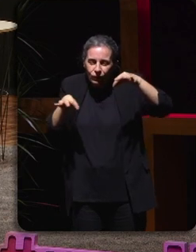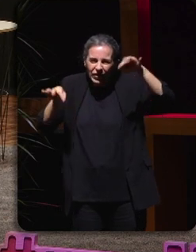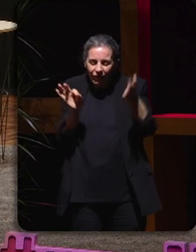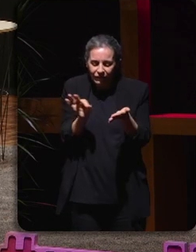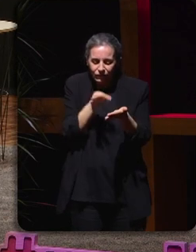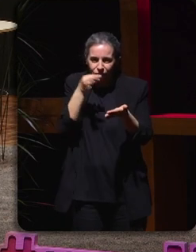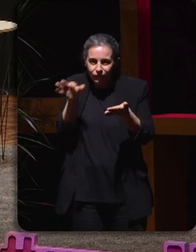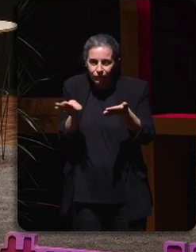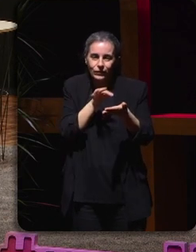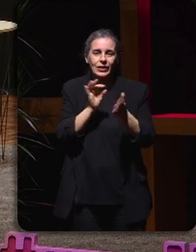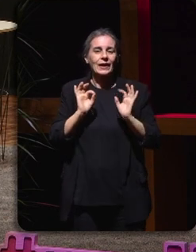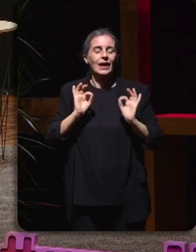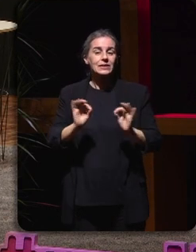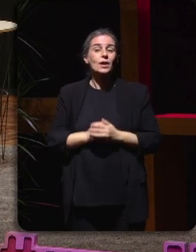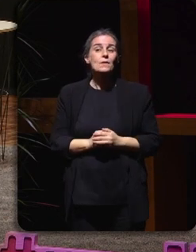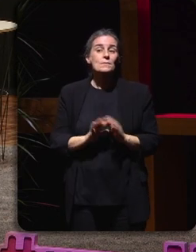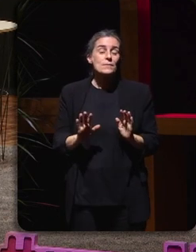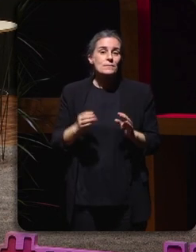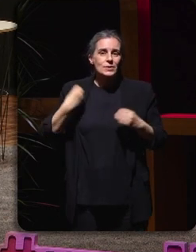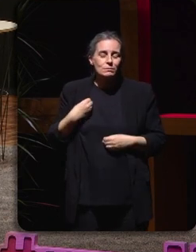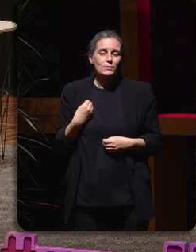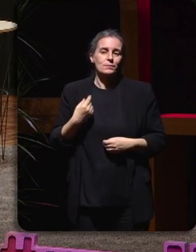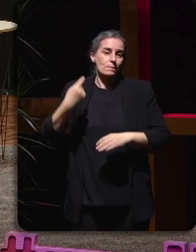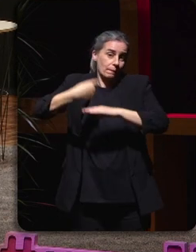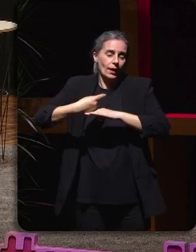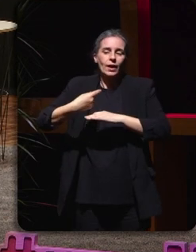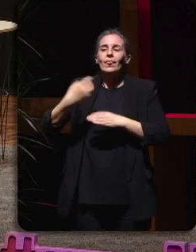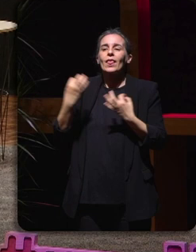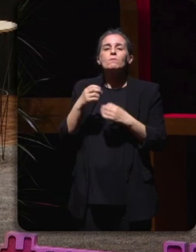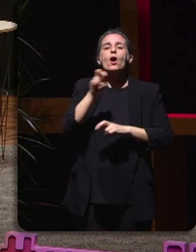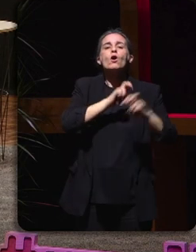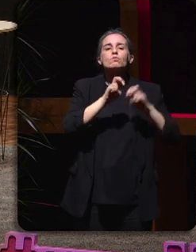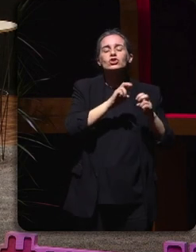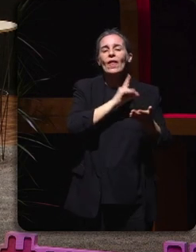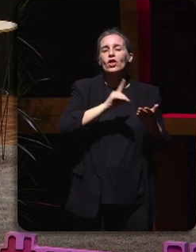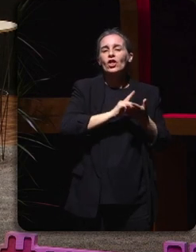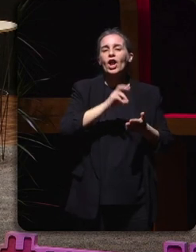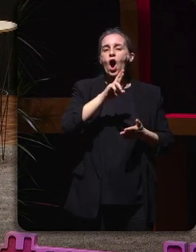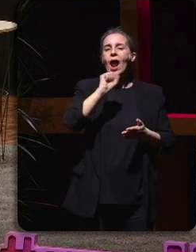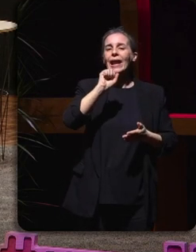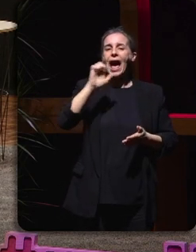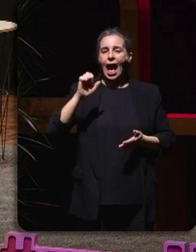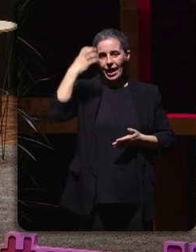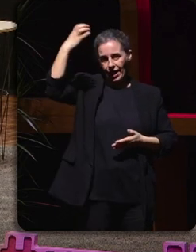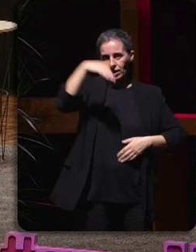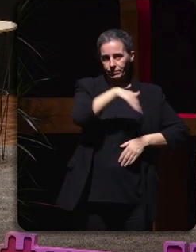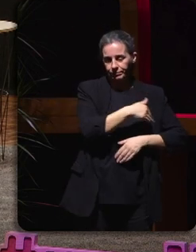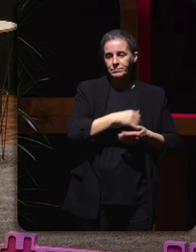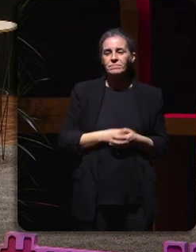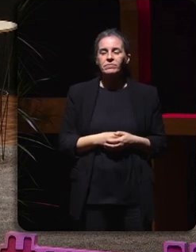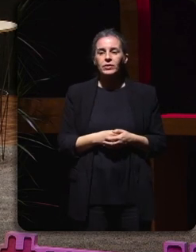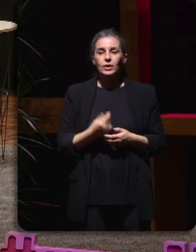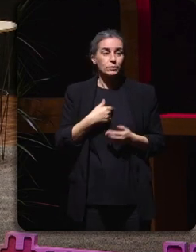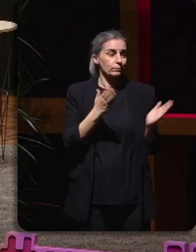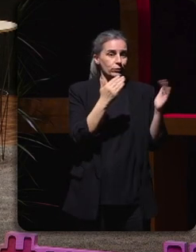cuando te mandaban algo era como Búscalo en el diccionario del array y yo no tenía el diccionario de la RAE te iba